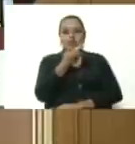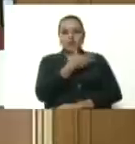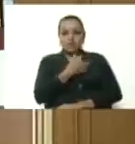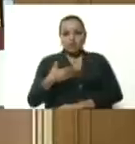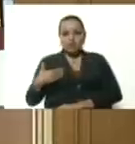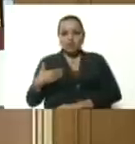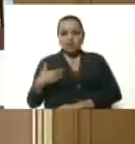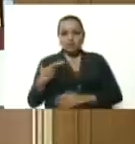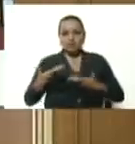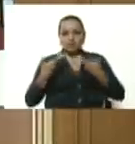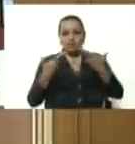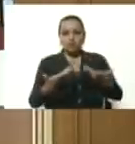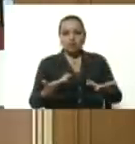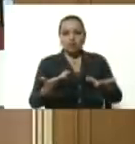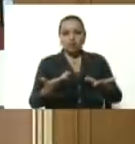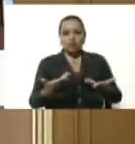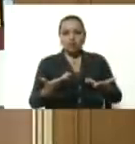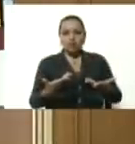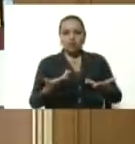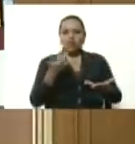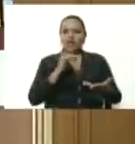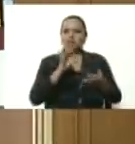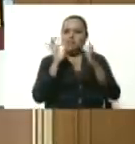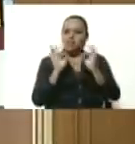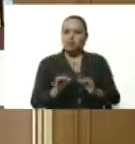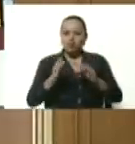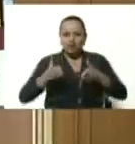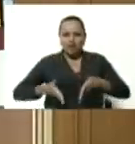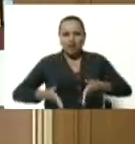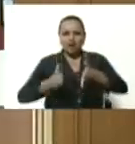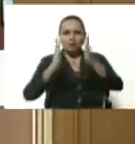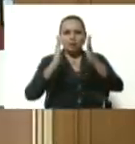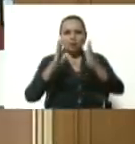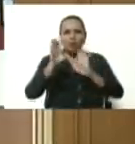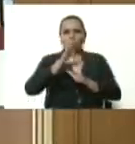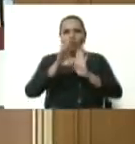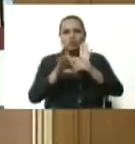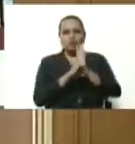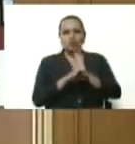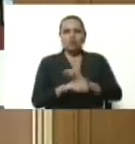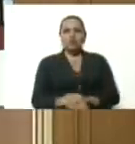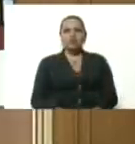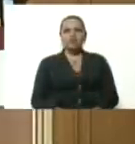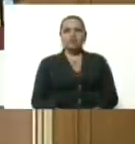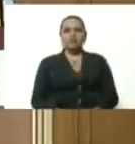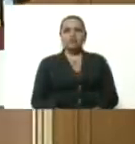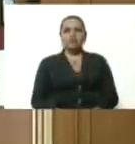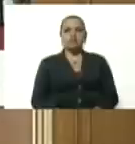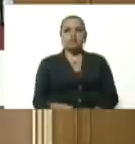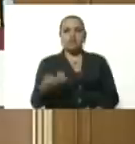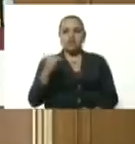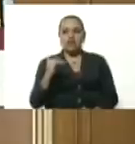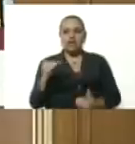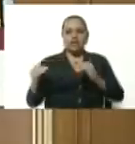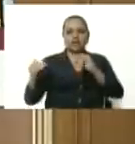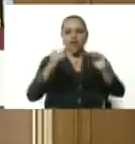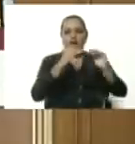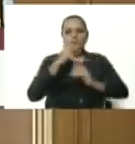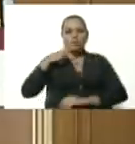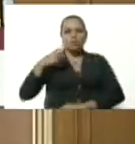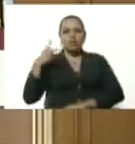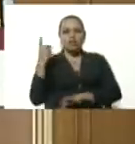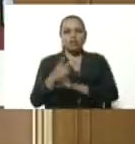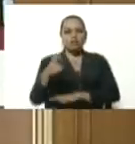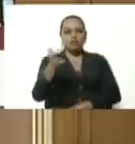una lección de que están convencidos de que la ruta es la constitucional y que es la estabilidad política la que hay que